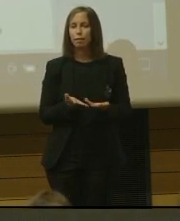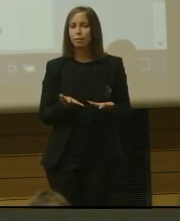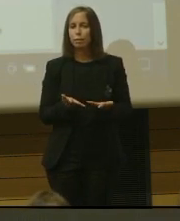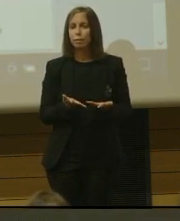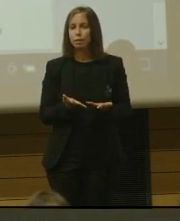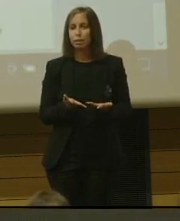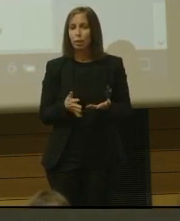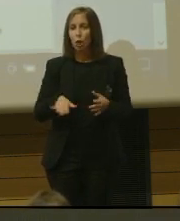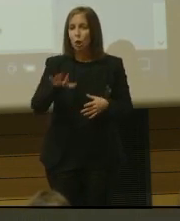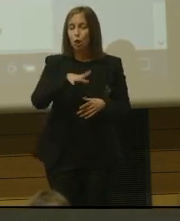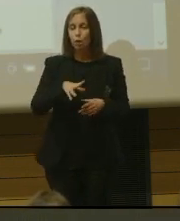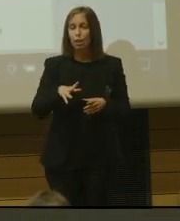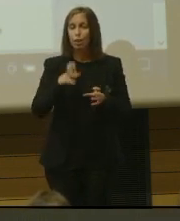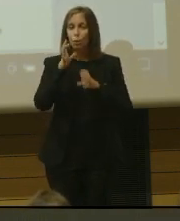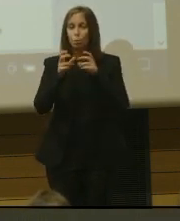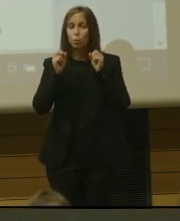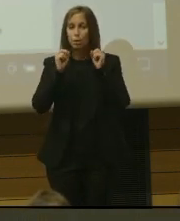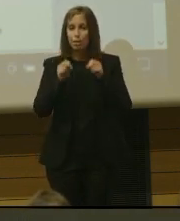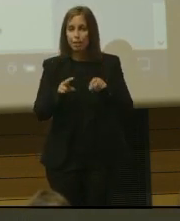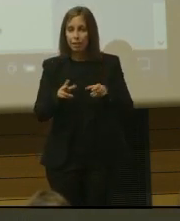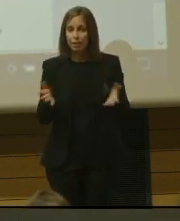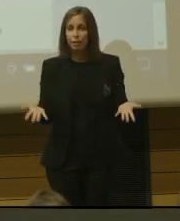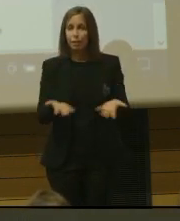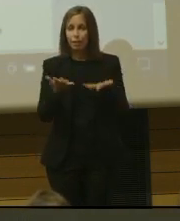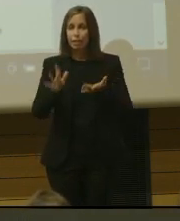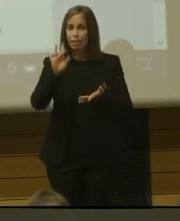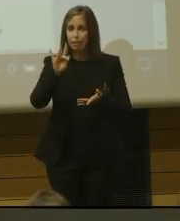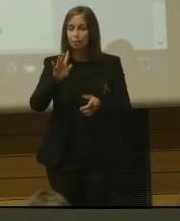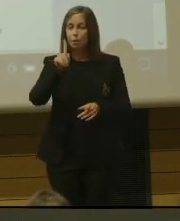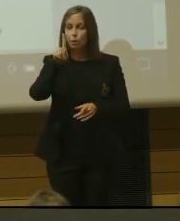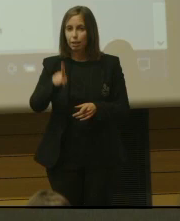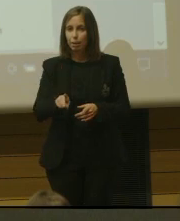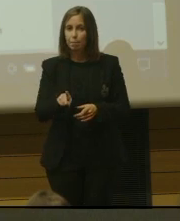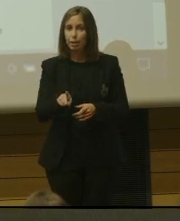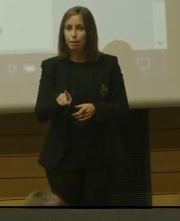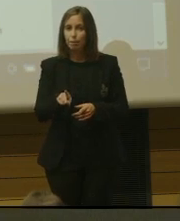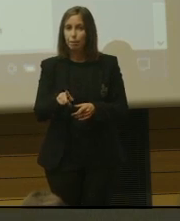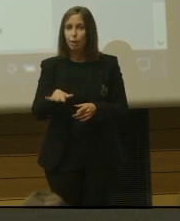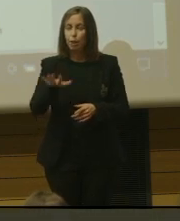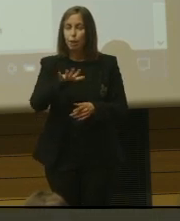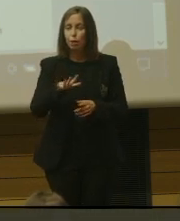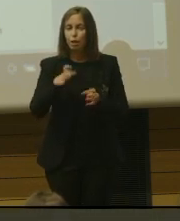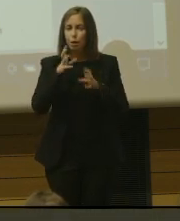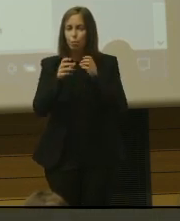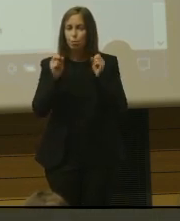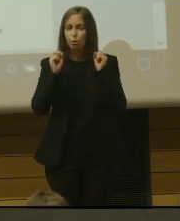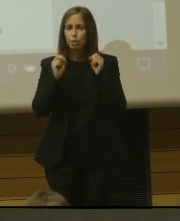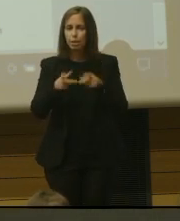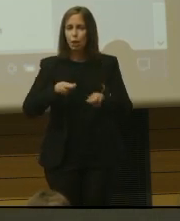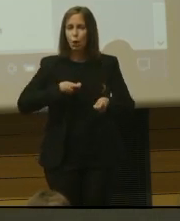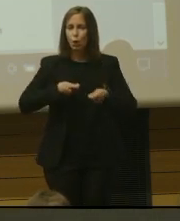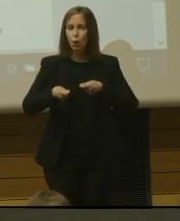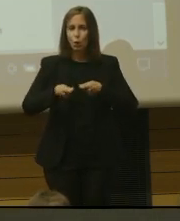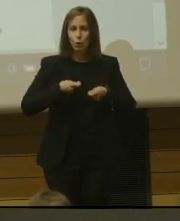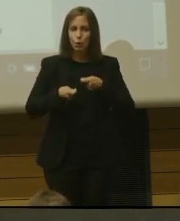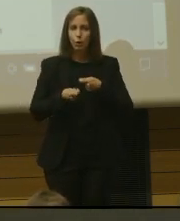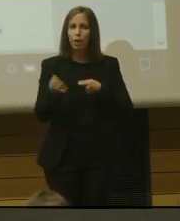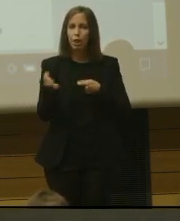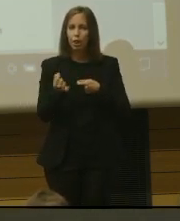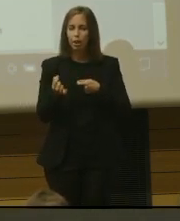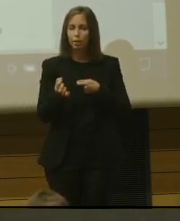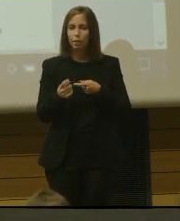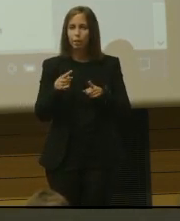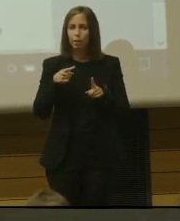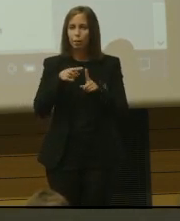fomentar esos lugares libres de humo, sino que de hecho realmente sean lugares libres de humo, ¿no? Que haya realmente un control. Y creo que eso es lo que realmente